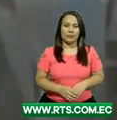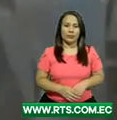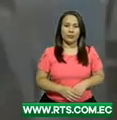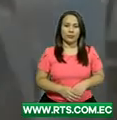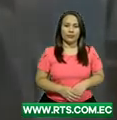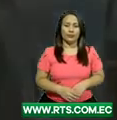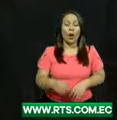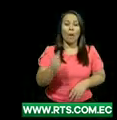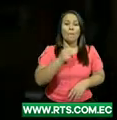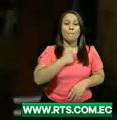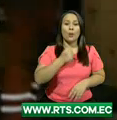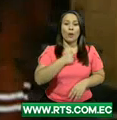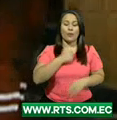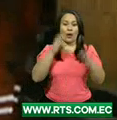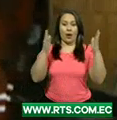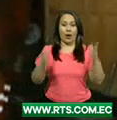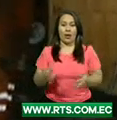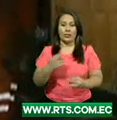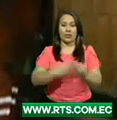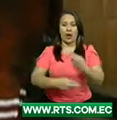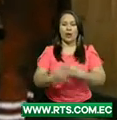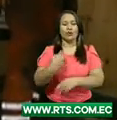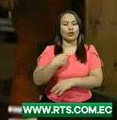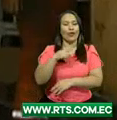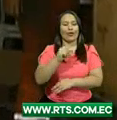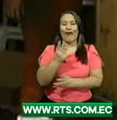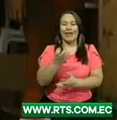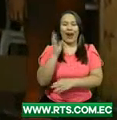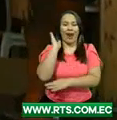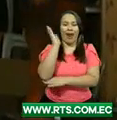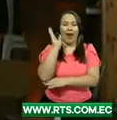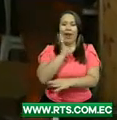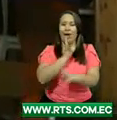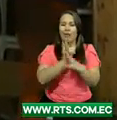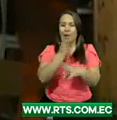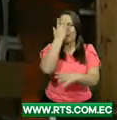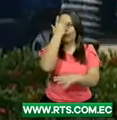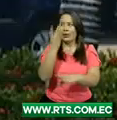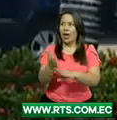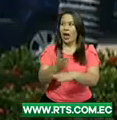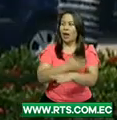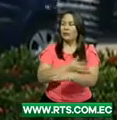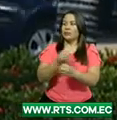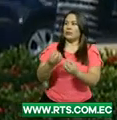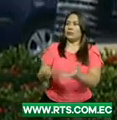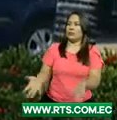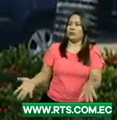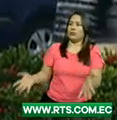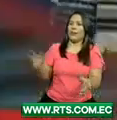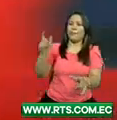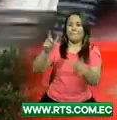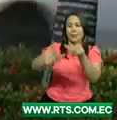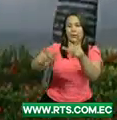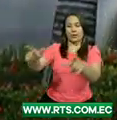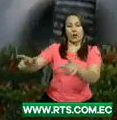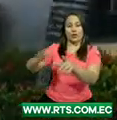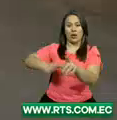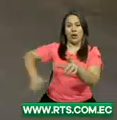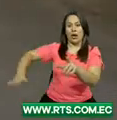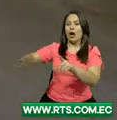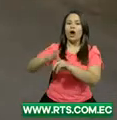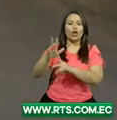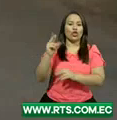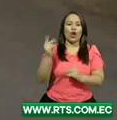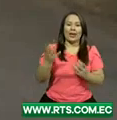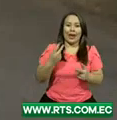los propietarios del establecimiento prefieren en no dar declaraciones luego de lo acontecido por aquí los moradores tampoco quieren ver el